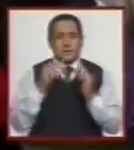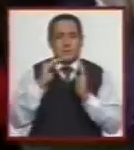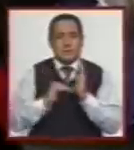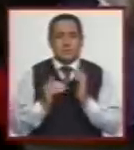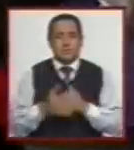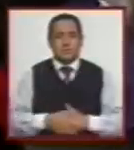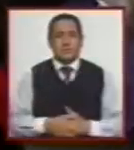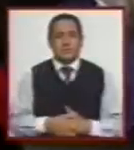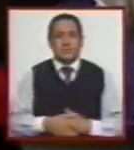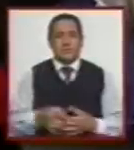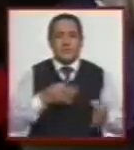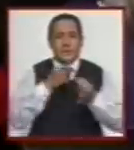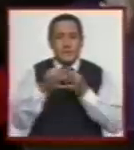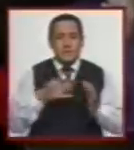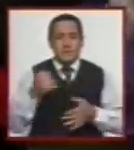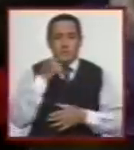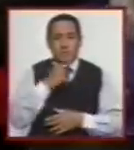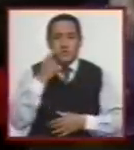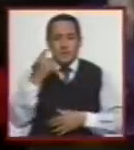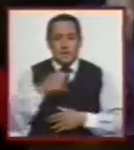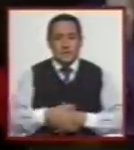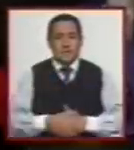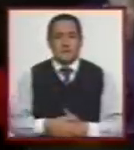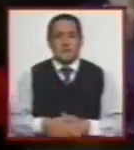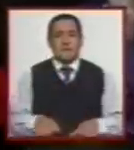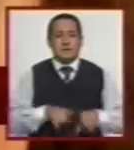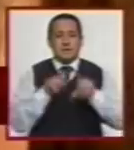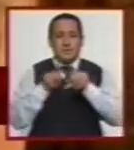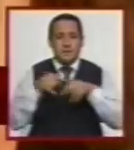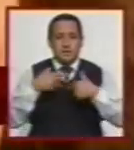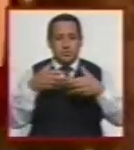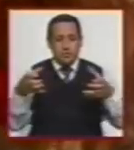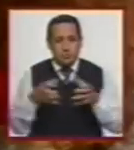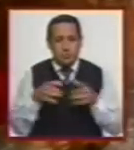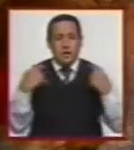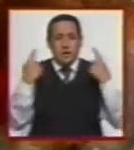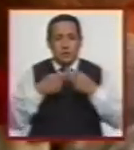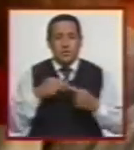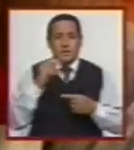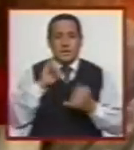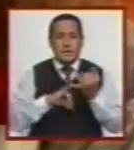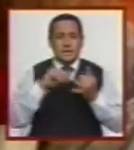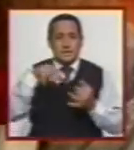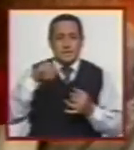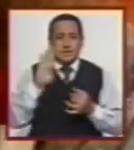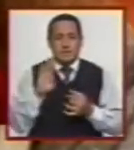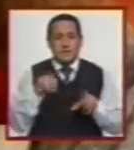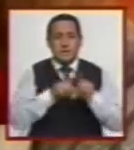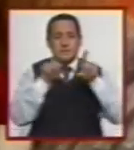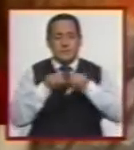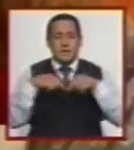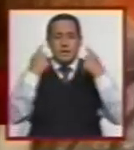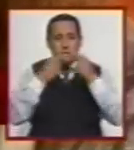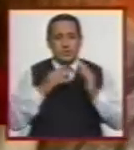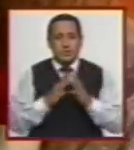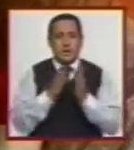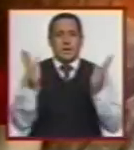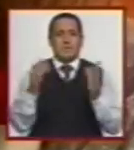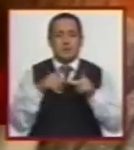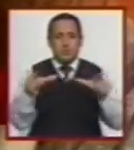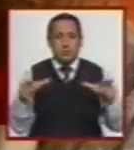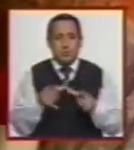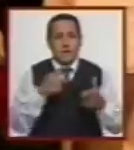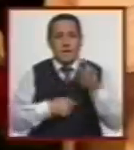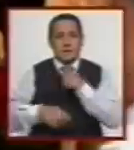ingresos. Según la doctora Van Heringen de la SNNB, tiene como objetivo abrir mercados